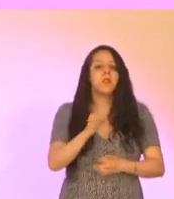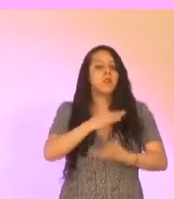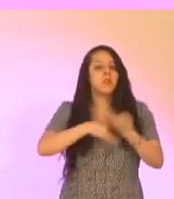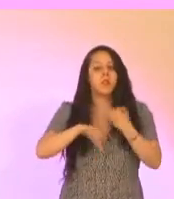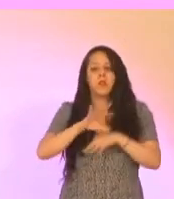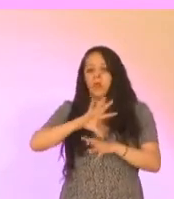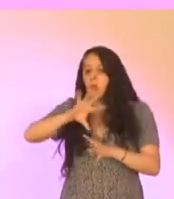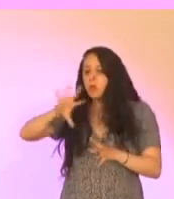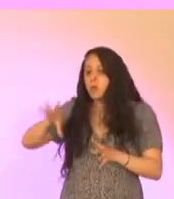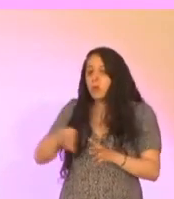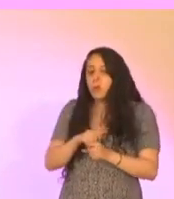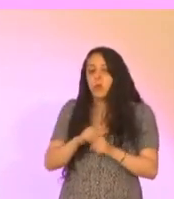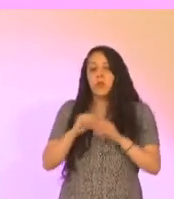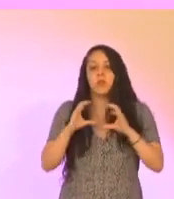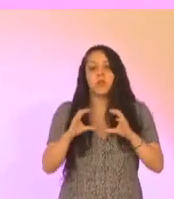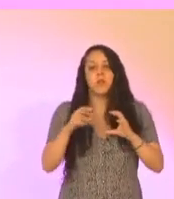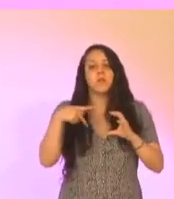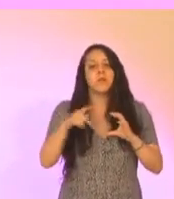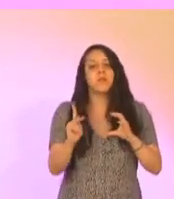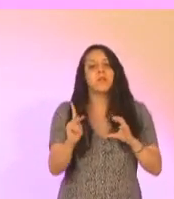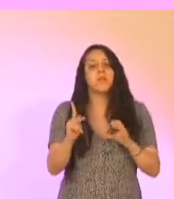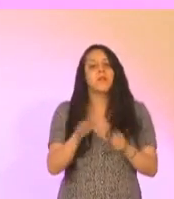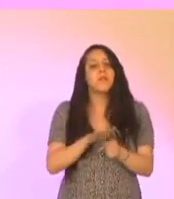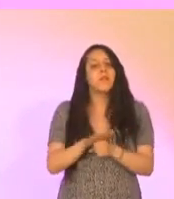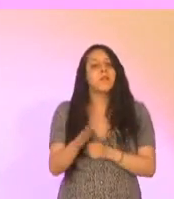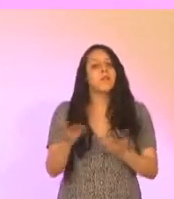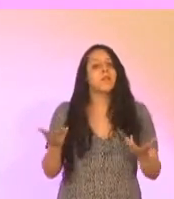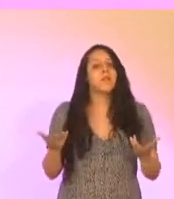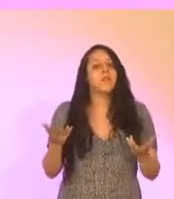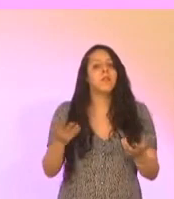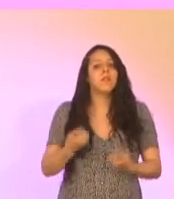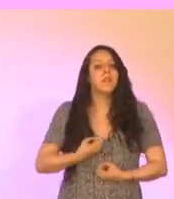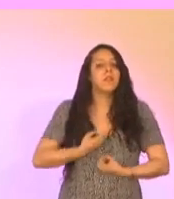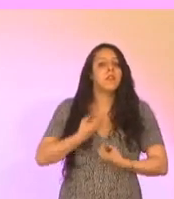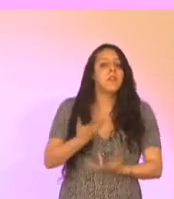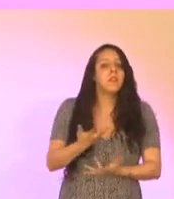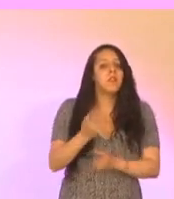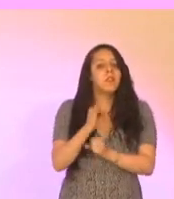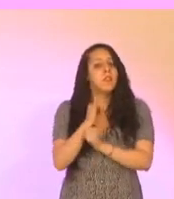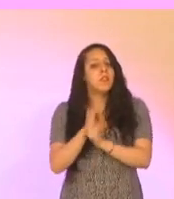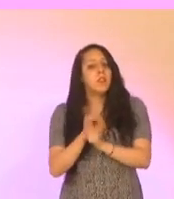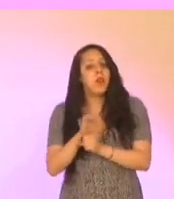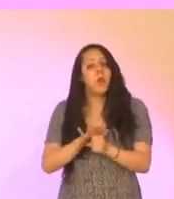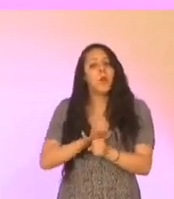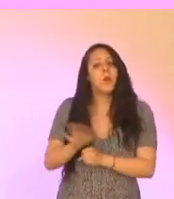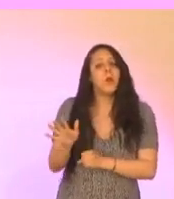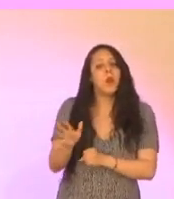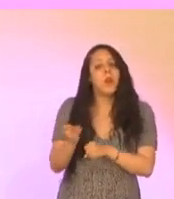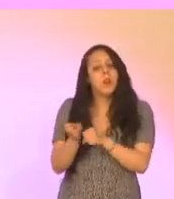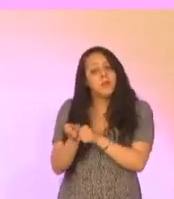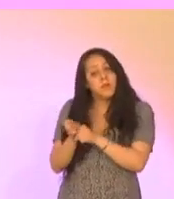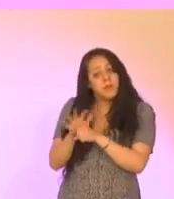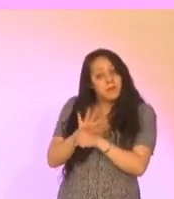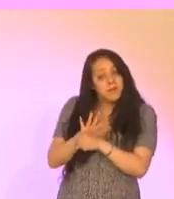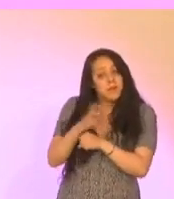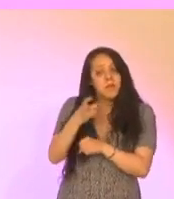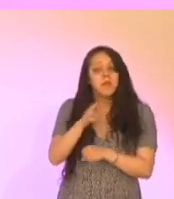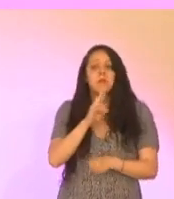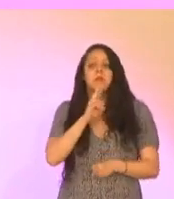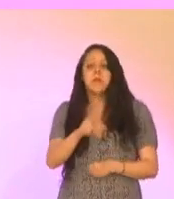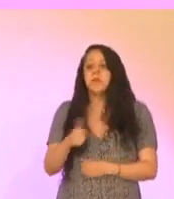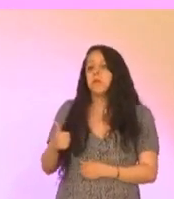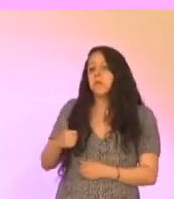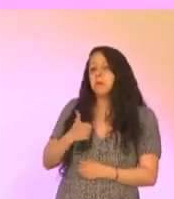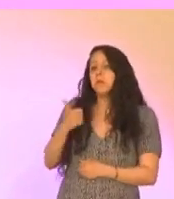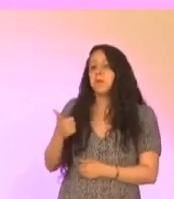no decíamos pero que hace que nacemos de cuentistas o de ensayo y pues llegó la pandemia y nos dio el tema no sea más bien el tema de una